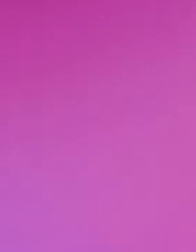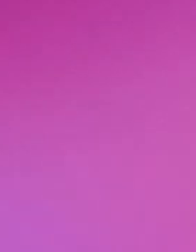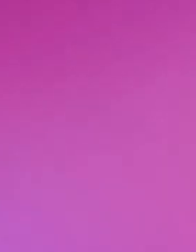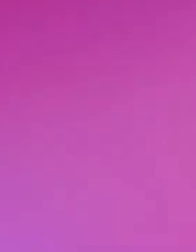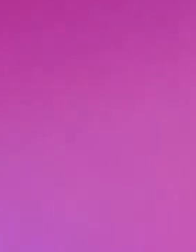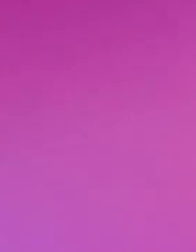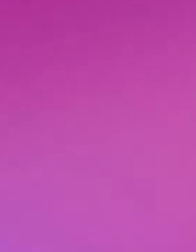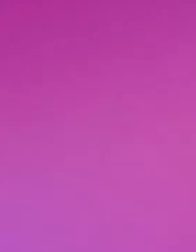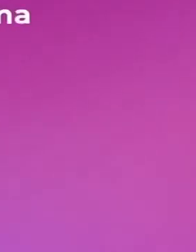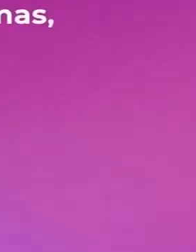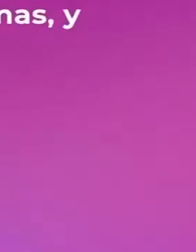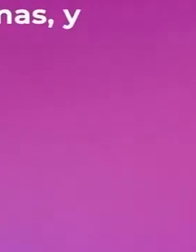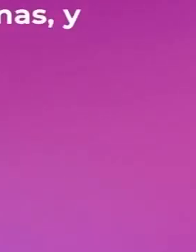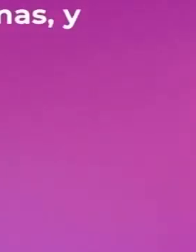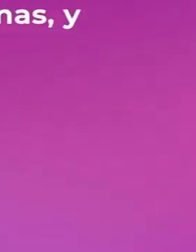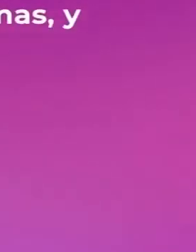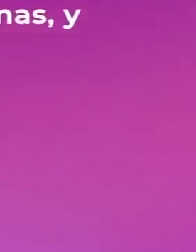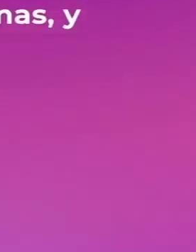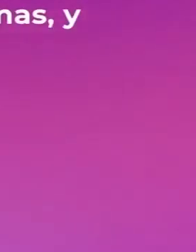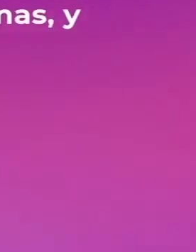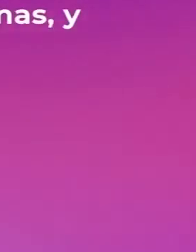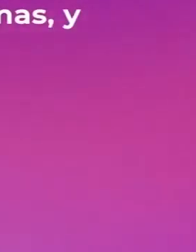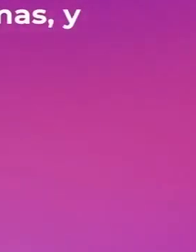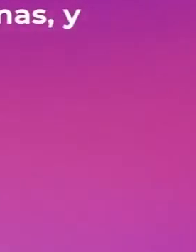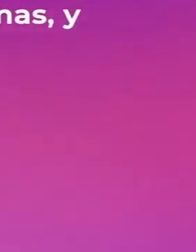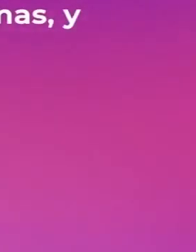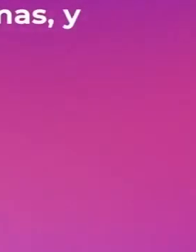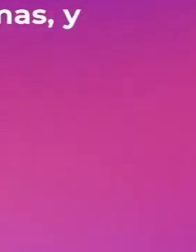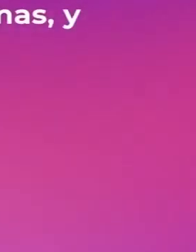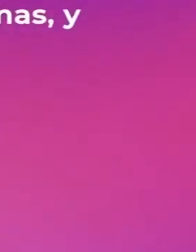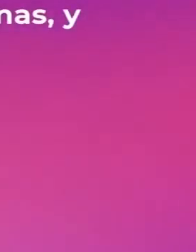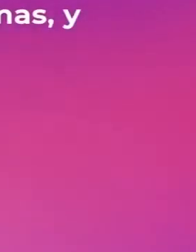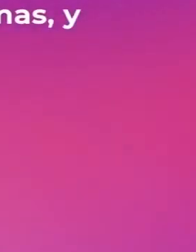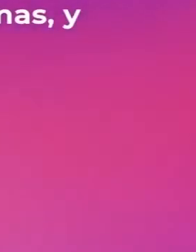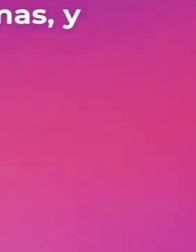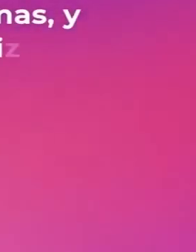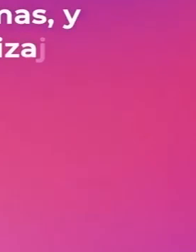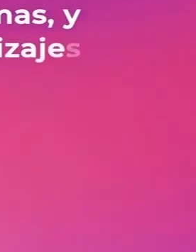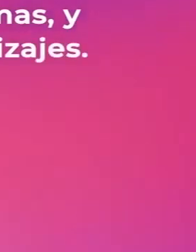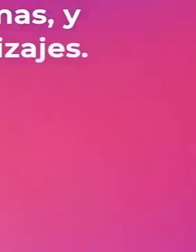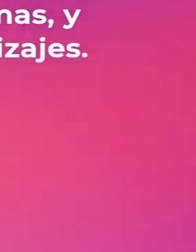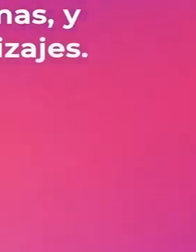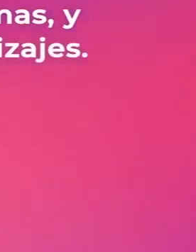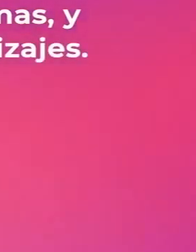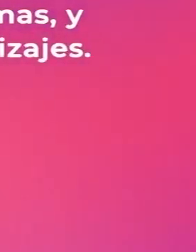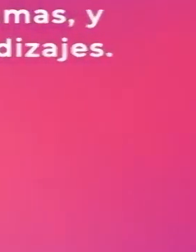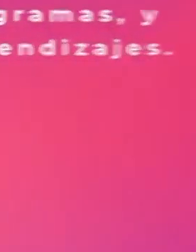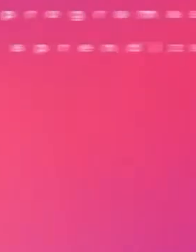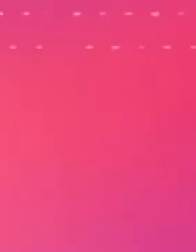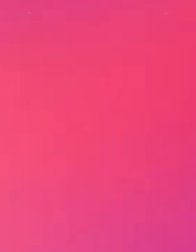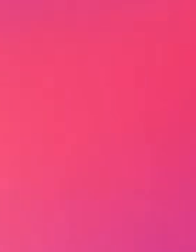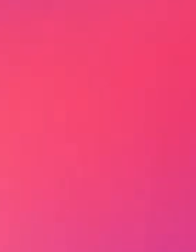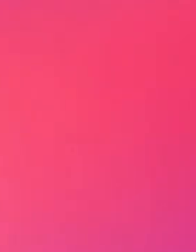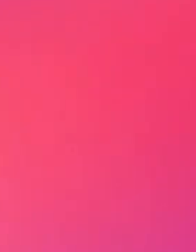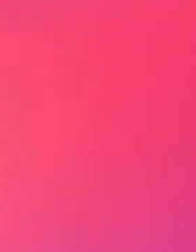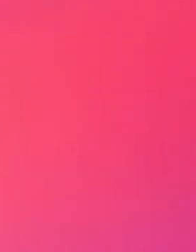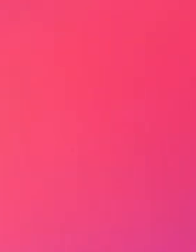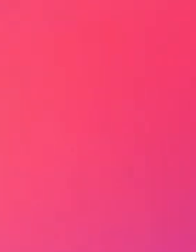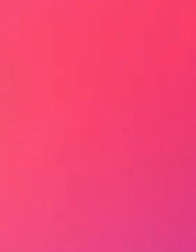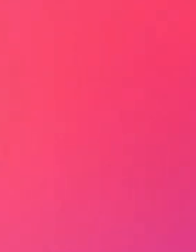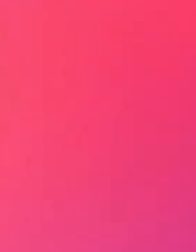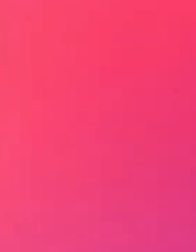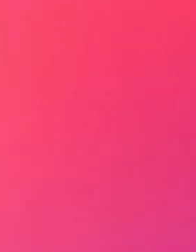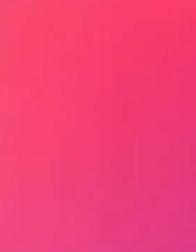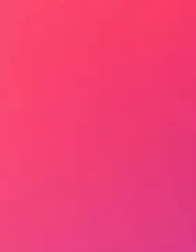aprendeencasa.cep.gov.mx, en donde podrás ver nuevamente los videos de los programas y además encontrarás actividades para fortalecer tus